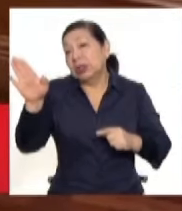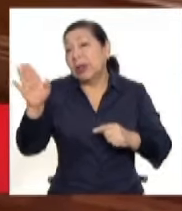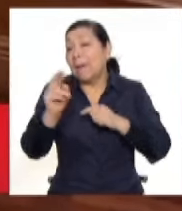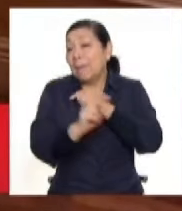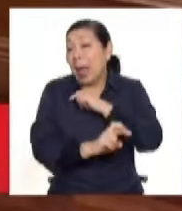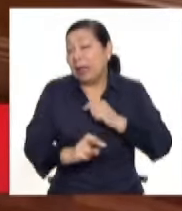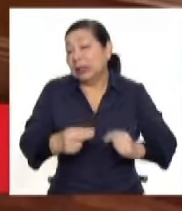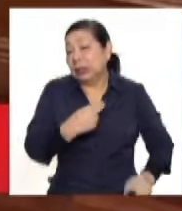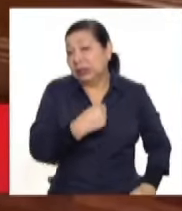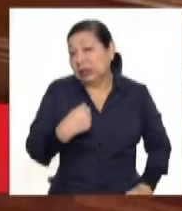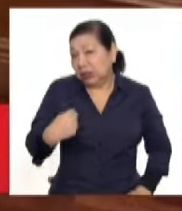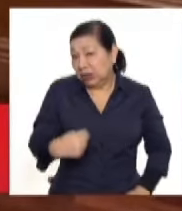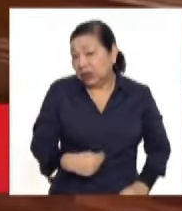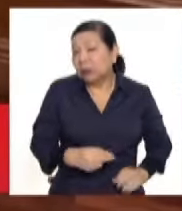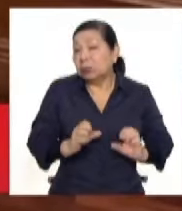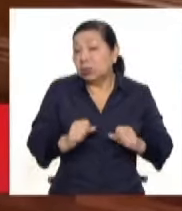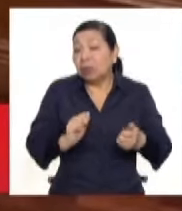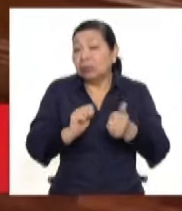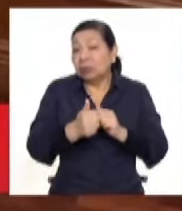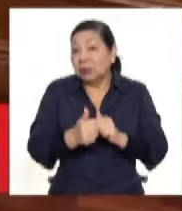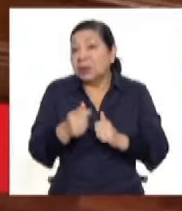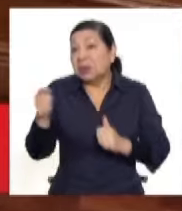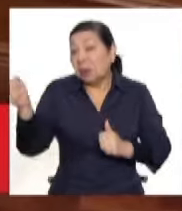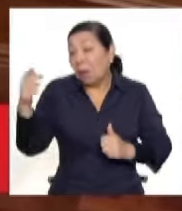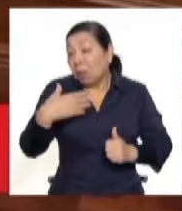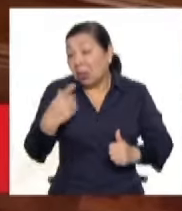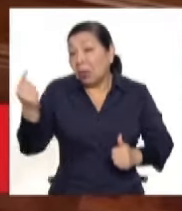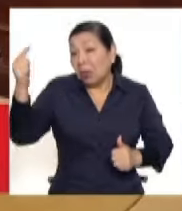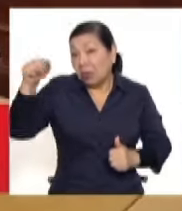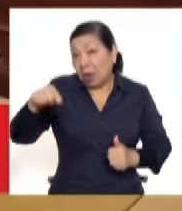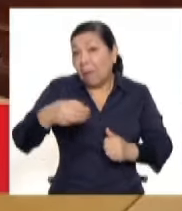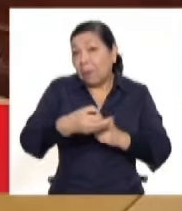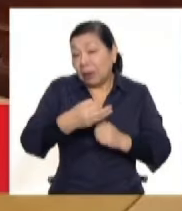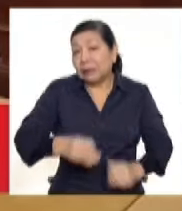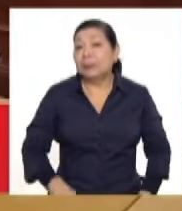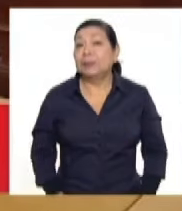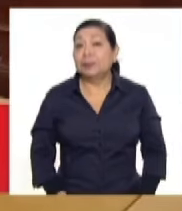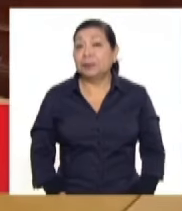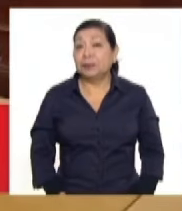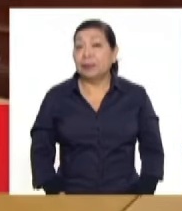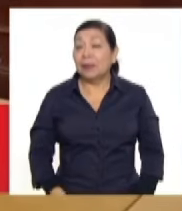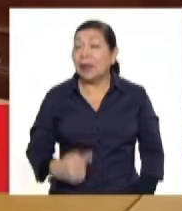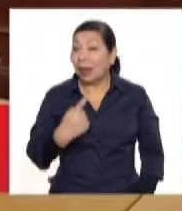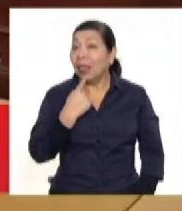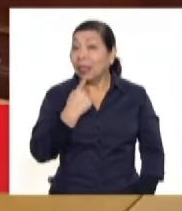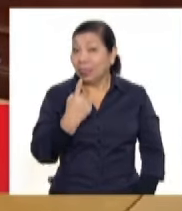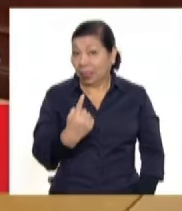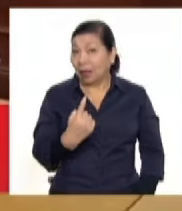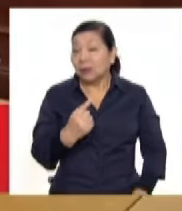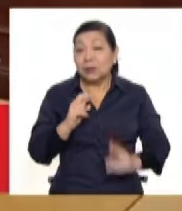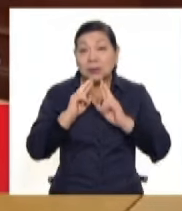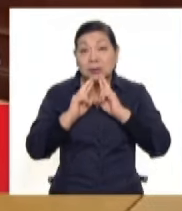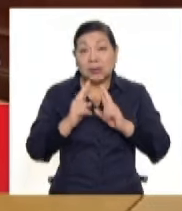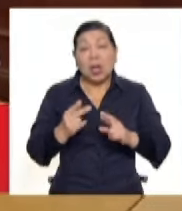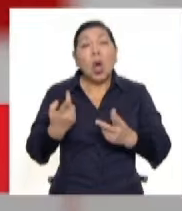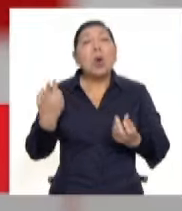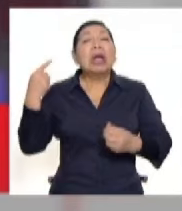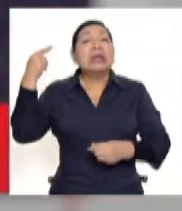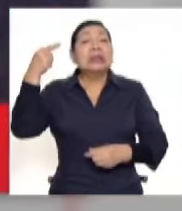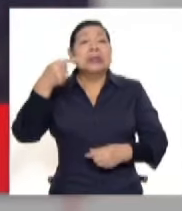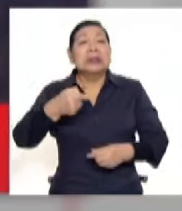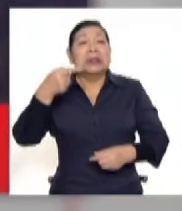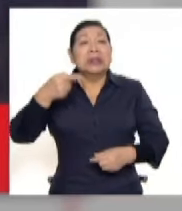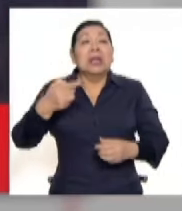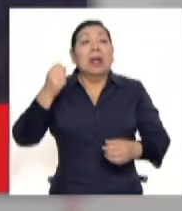China para revertir lo que es el tema de la seguridad. El gobernador regional también respondió a las acusaciones